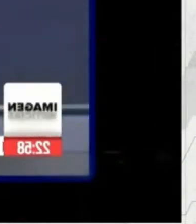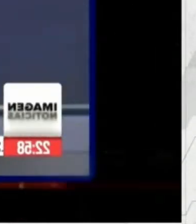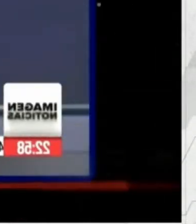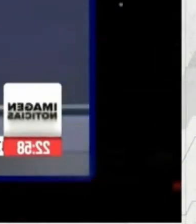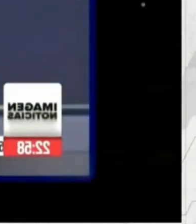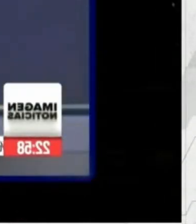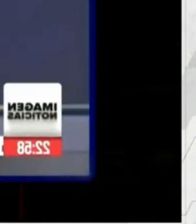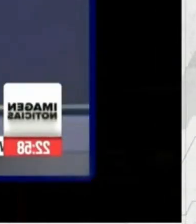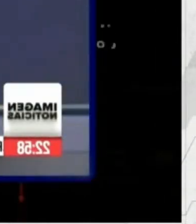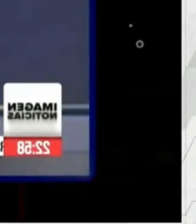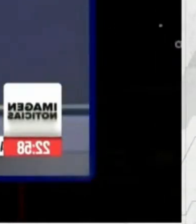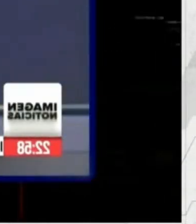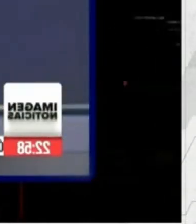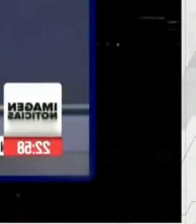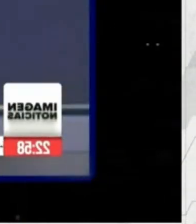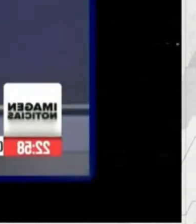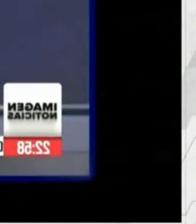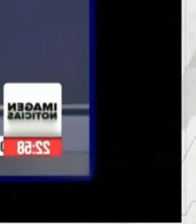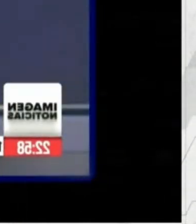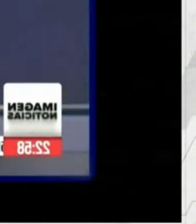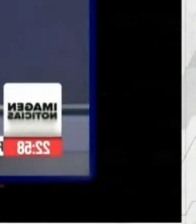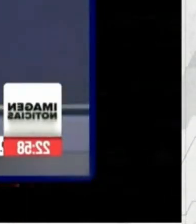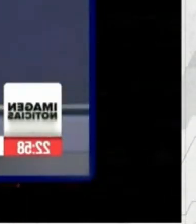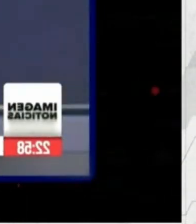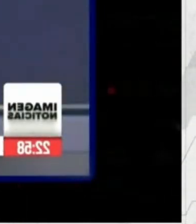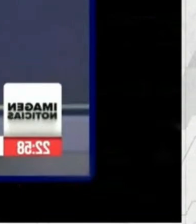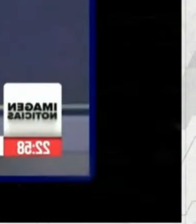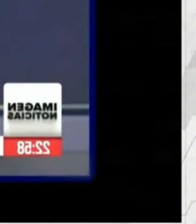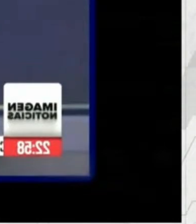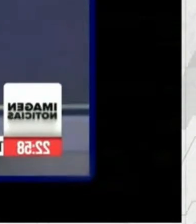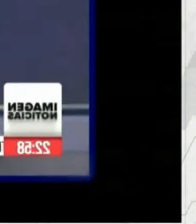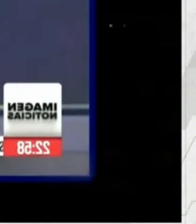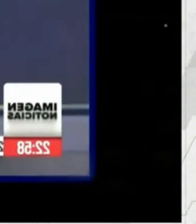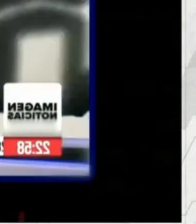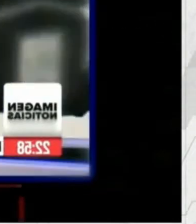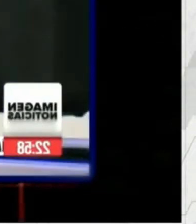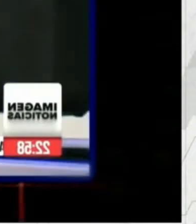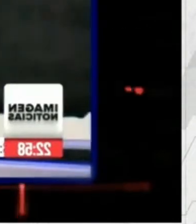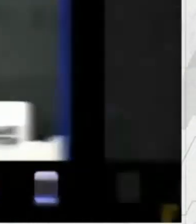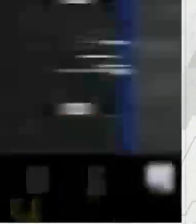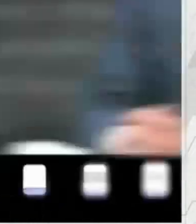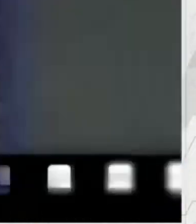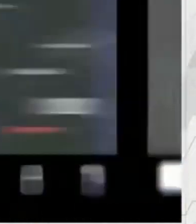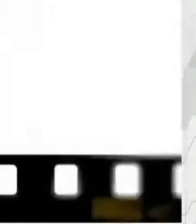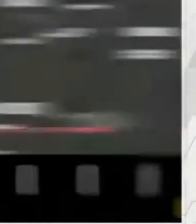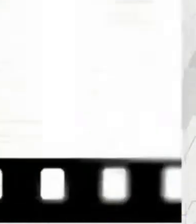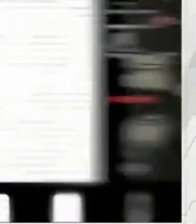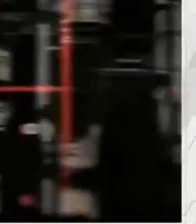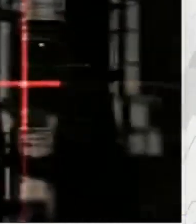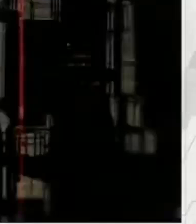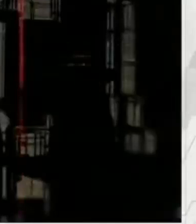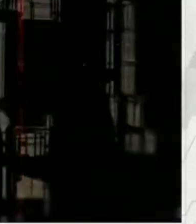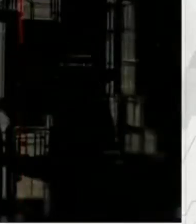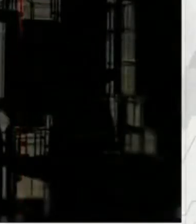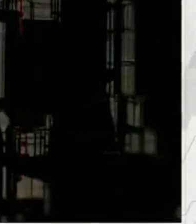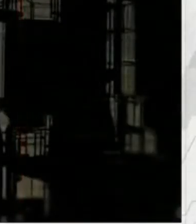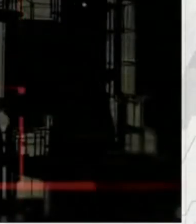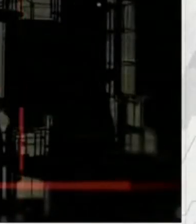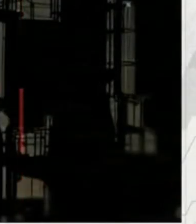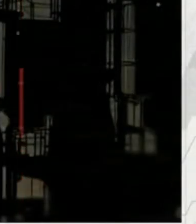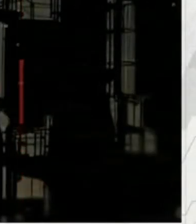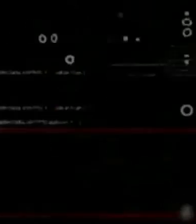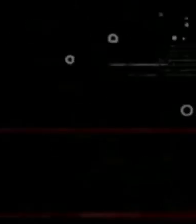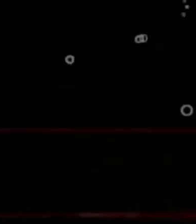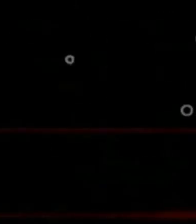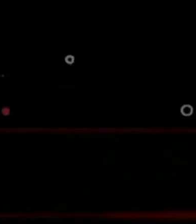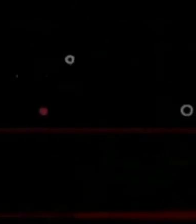van a dejar porque ahora sí parece que ya va a comenzar a funcionar la refinería de Dos Bocas. Otra mentira difundida